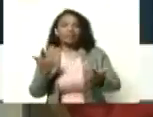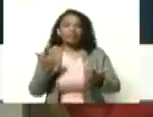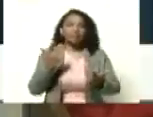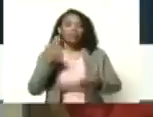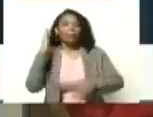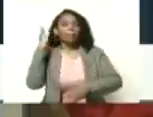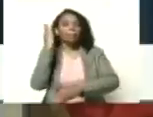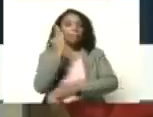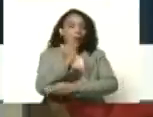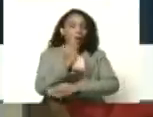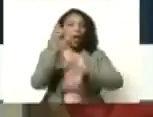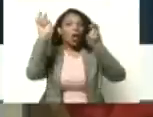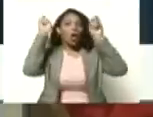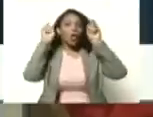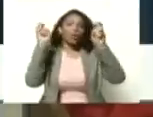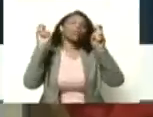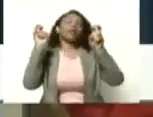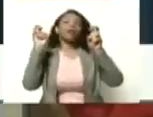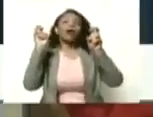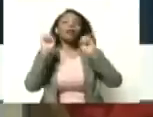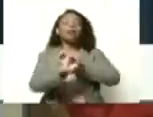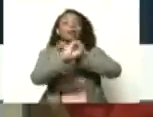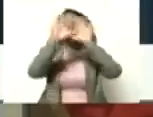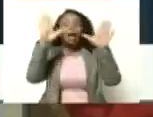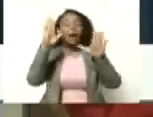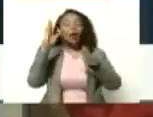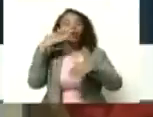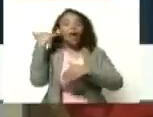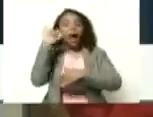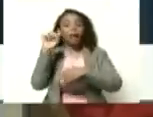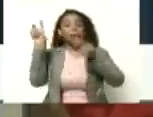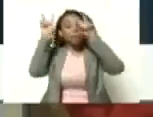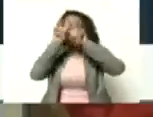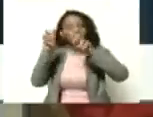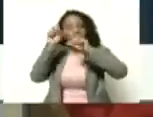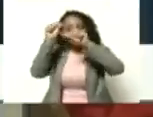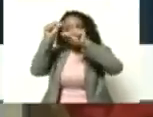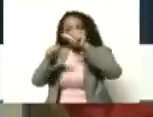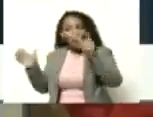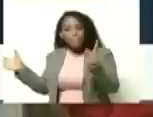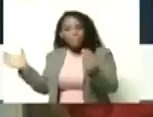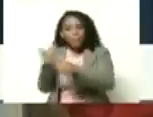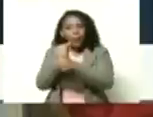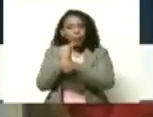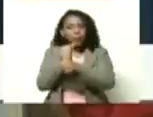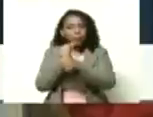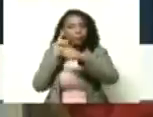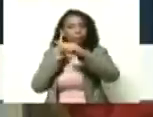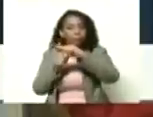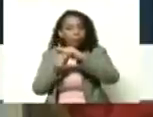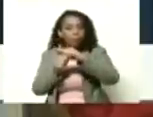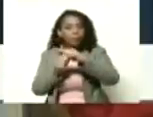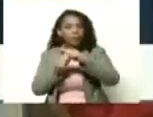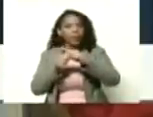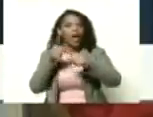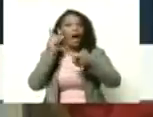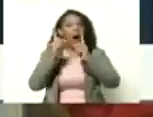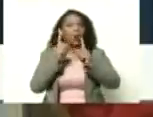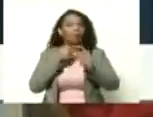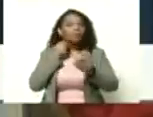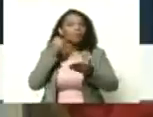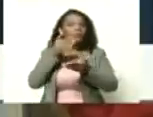con los elementos de convicción criminalístico que hemos recabado con las experticias forenses